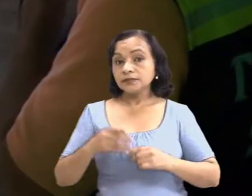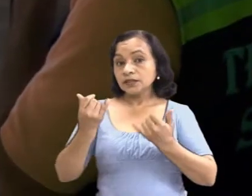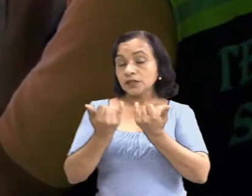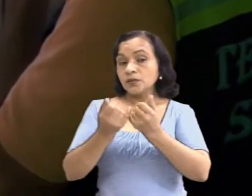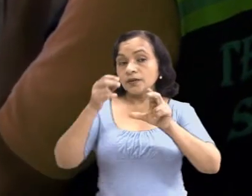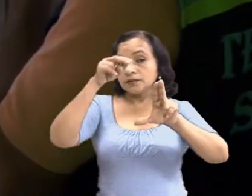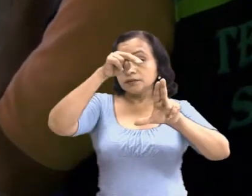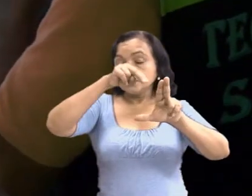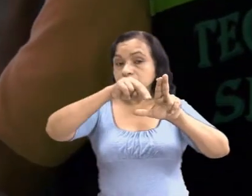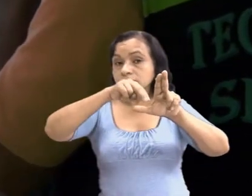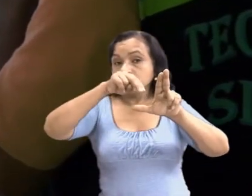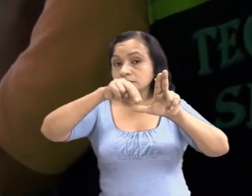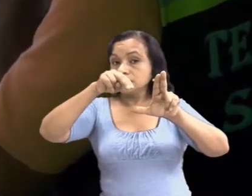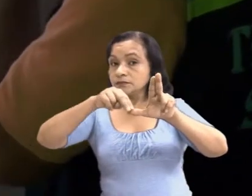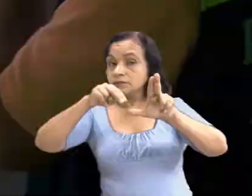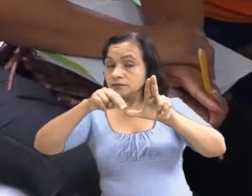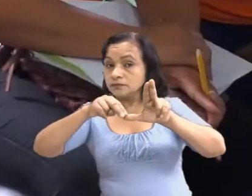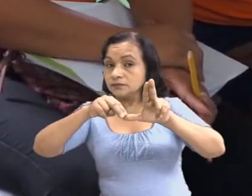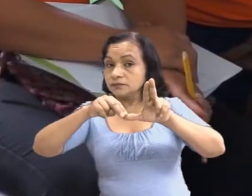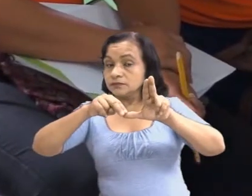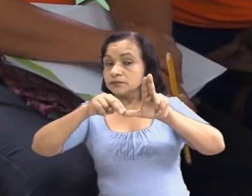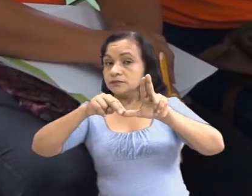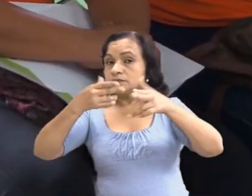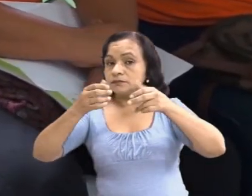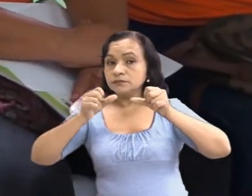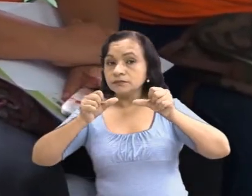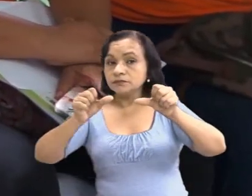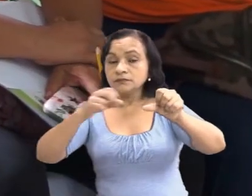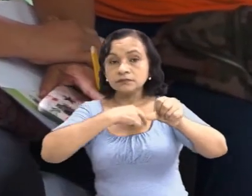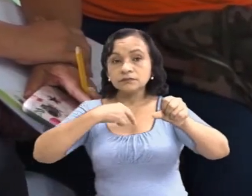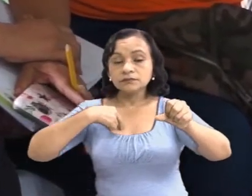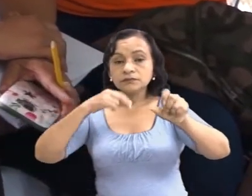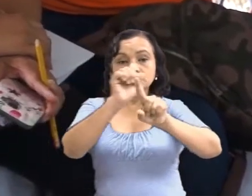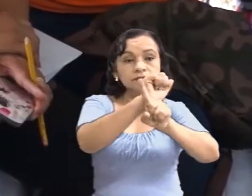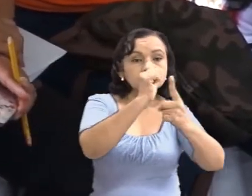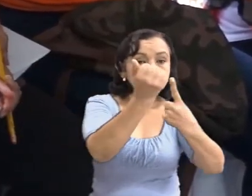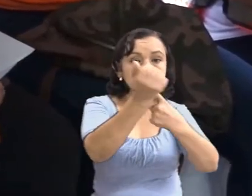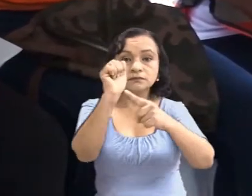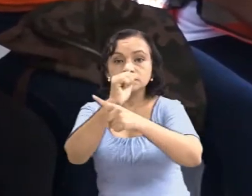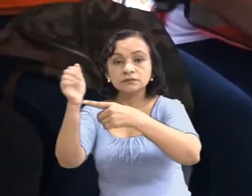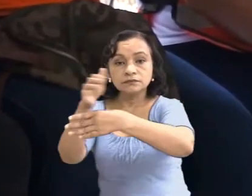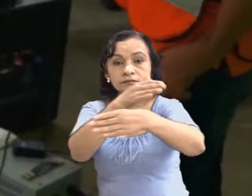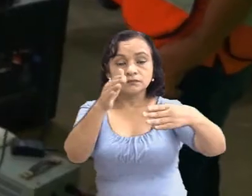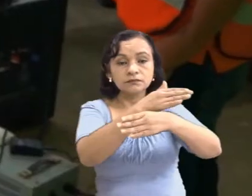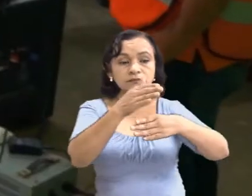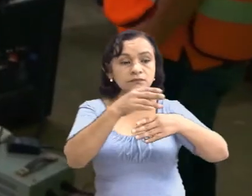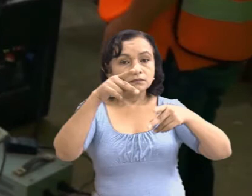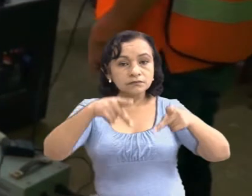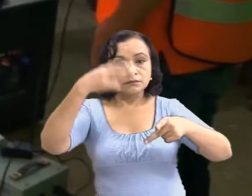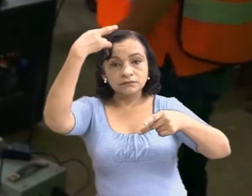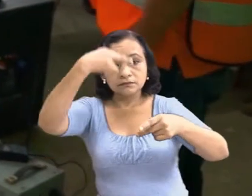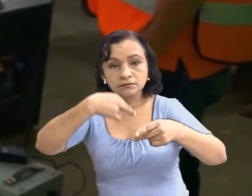El Sistema Nacional para la Prevención, Mitigación y Atención de Desastres, SINAPRED, continúa desarrollando asambleas comunitarias con la participación de